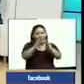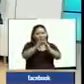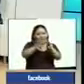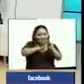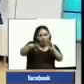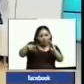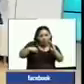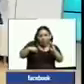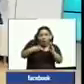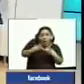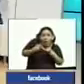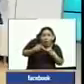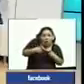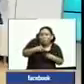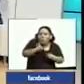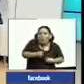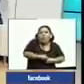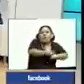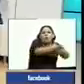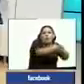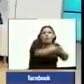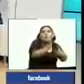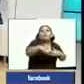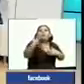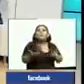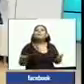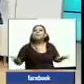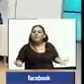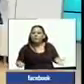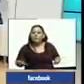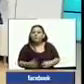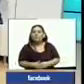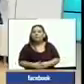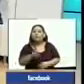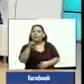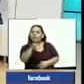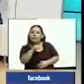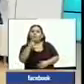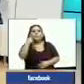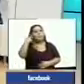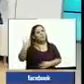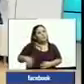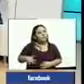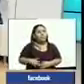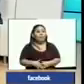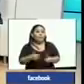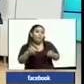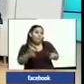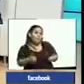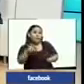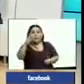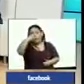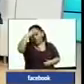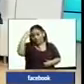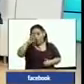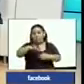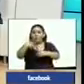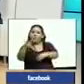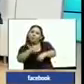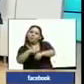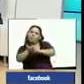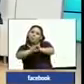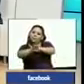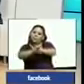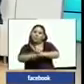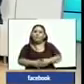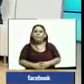no lo hacen por temor a la consecuencia de hacerlo que es lo grave bien y con esta información vamos a la pausa y regresamos con